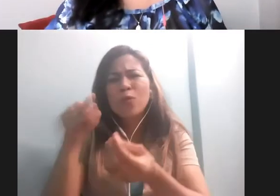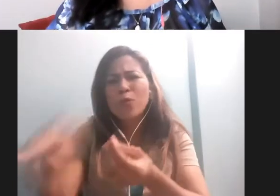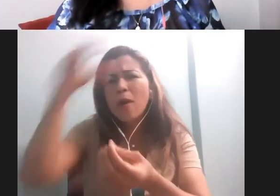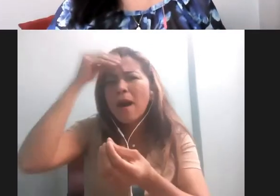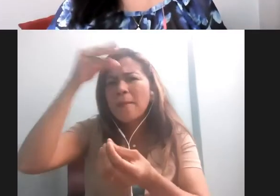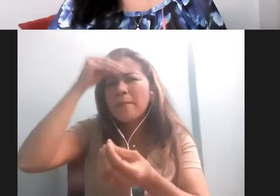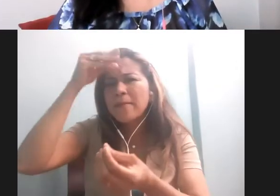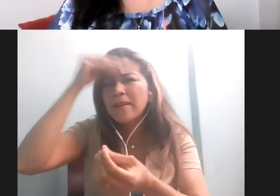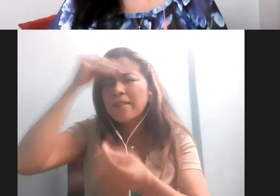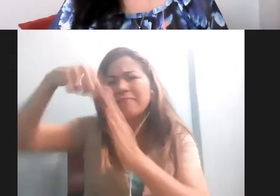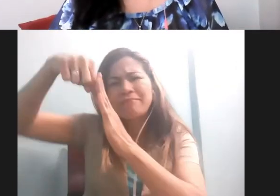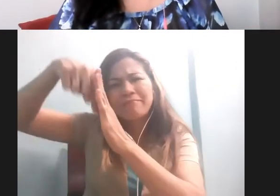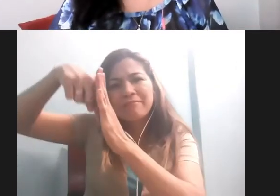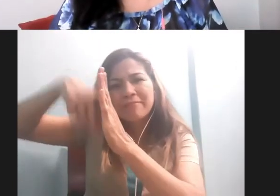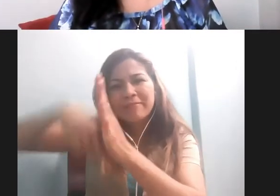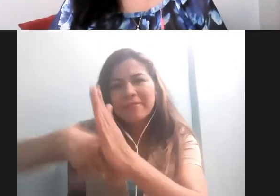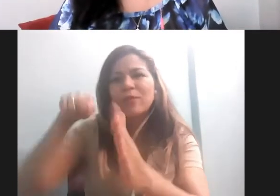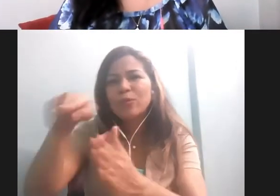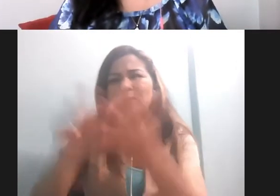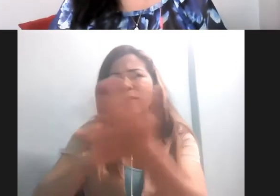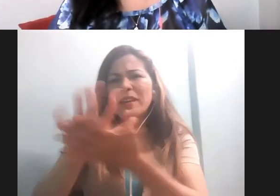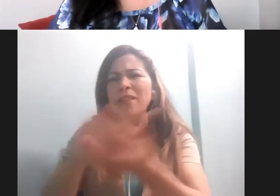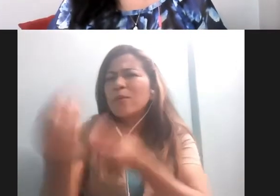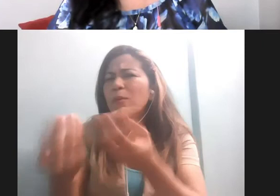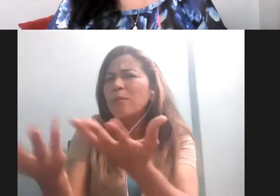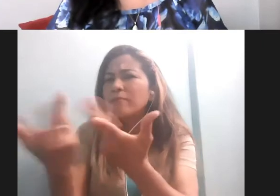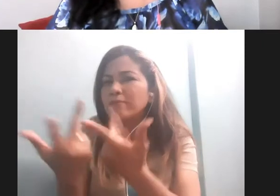en el aprendizaje de la lengua de señas.